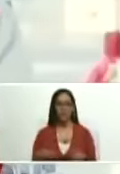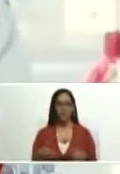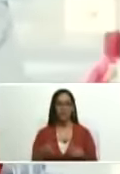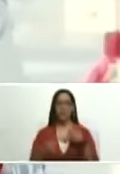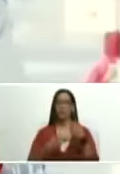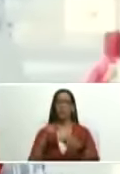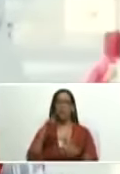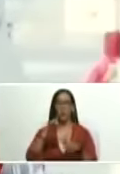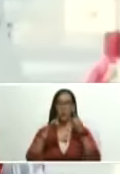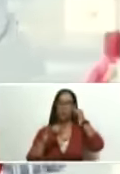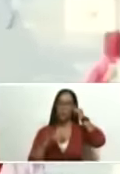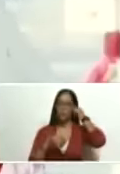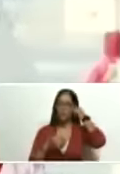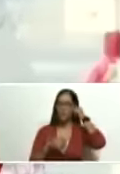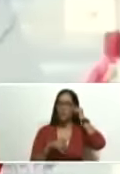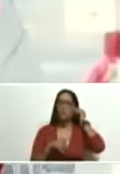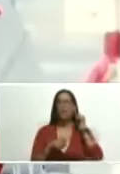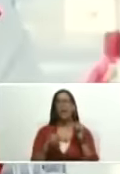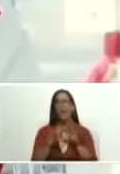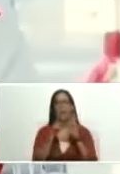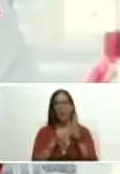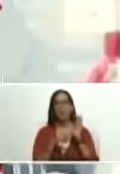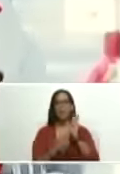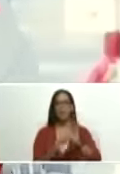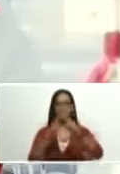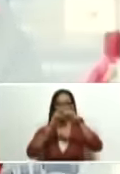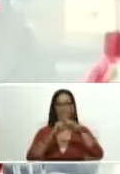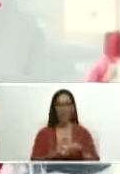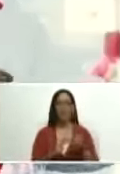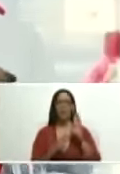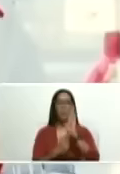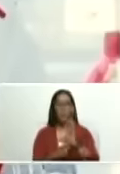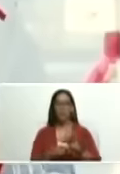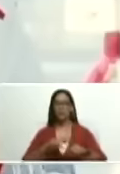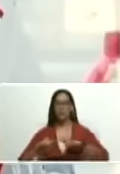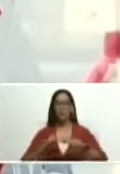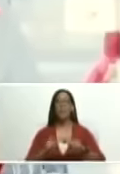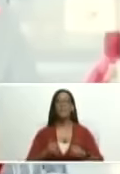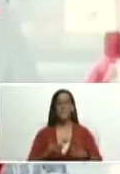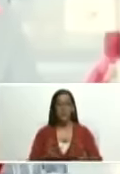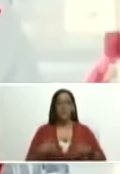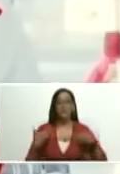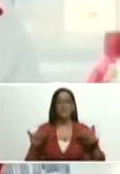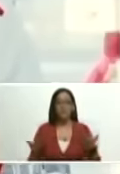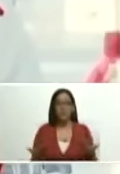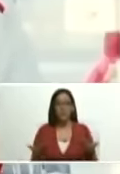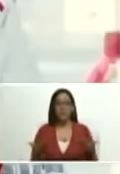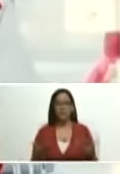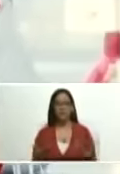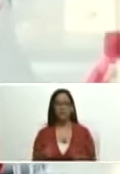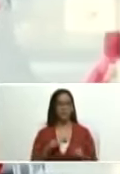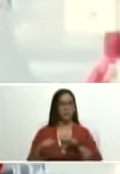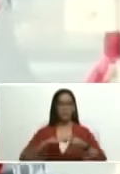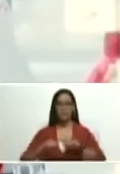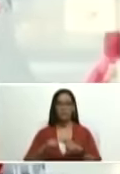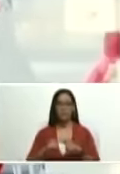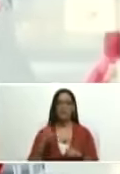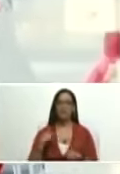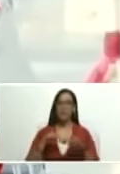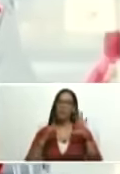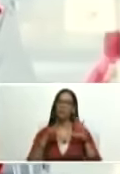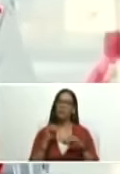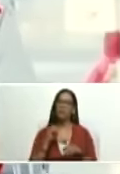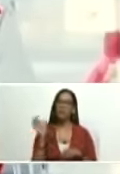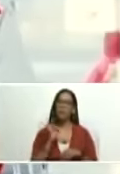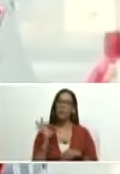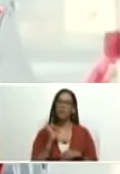los lunes en el programa muestro la cifra, muestro los casos para estimular, para reimpulsar. Si tenemos un 70% a